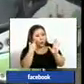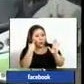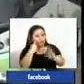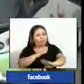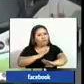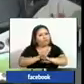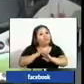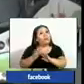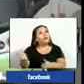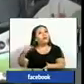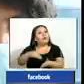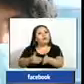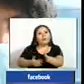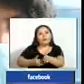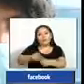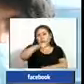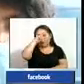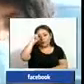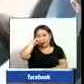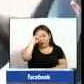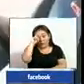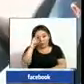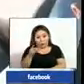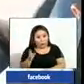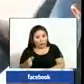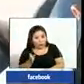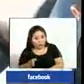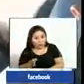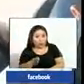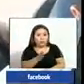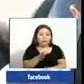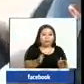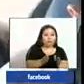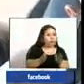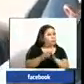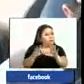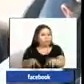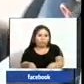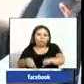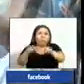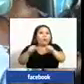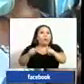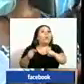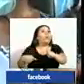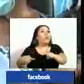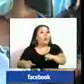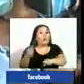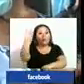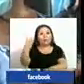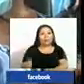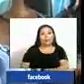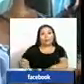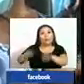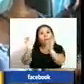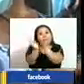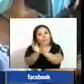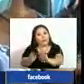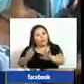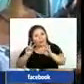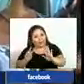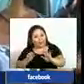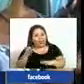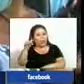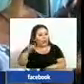de la reactivación económica. El transporte colectivo ha estado suspendido desde el pasado 7 de mayo. A la fecha,